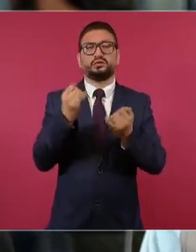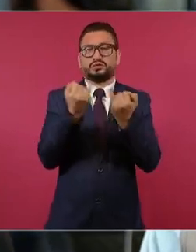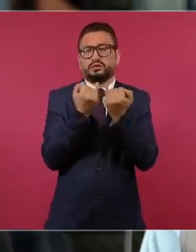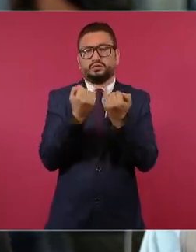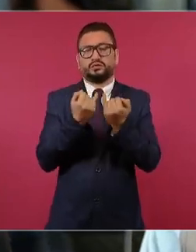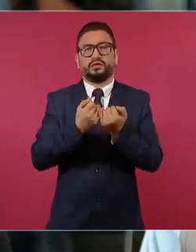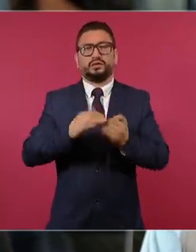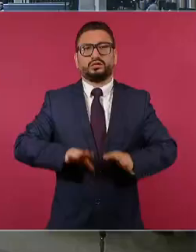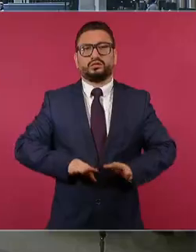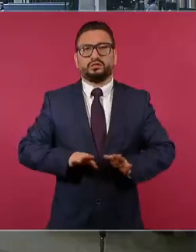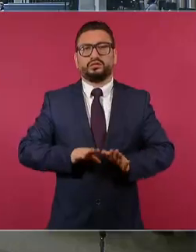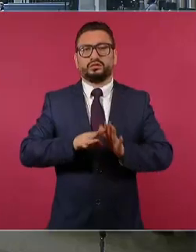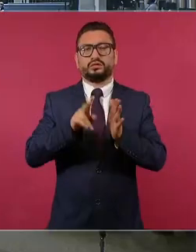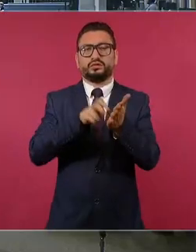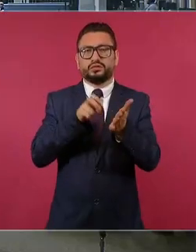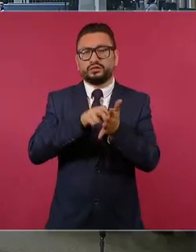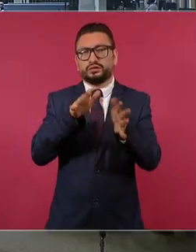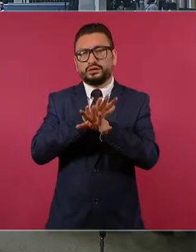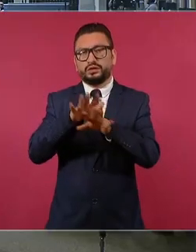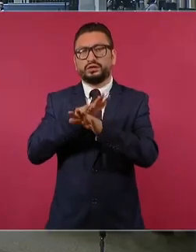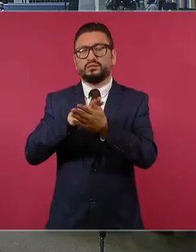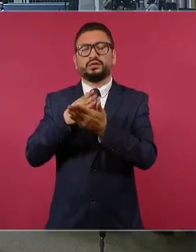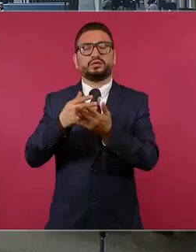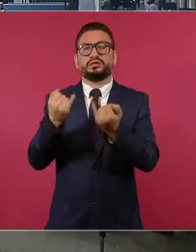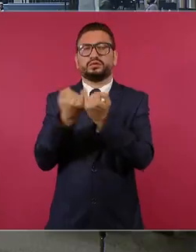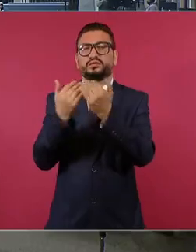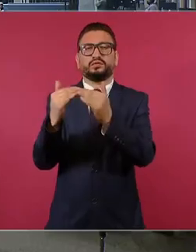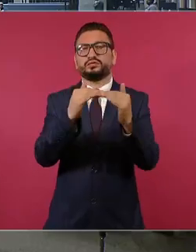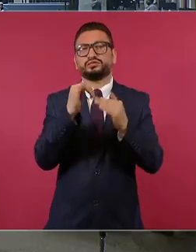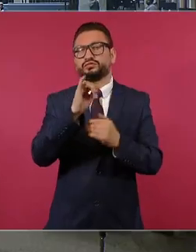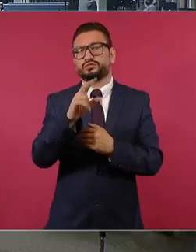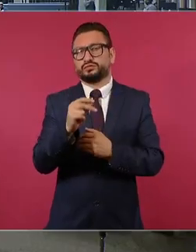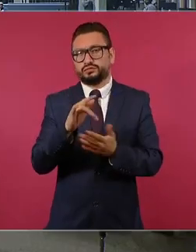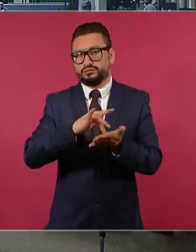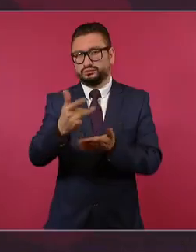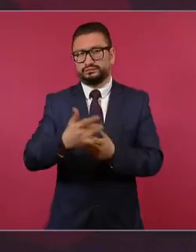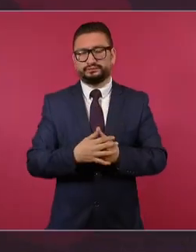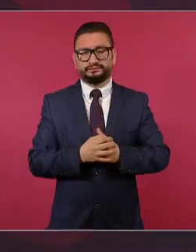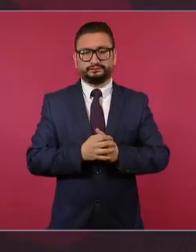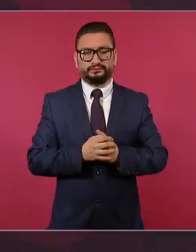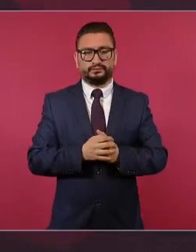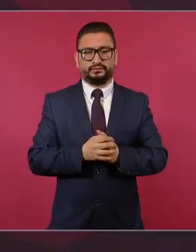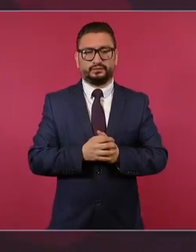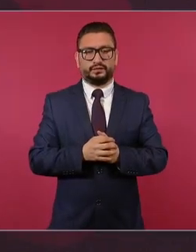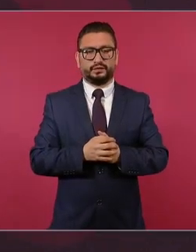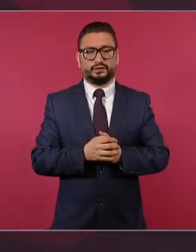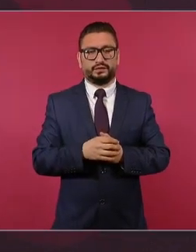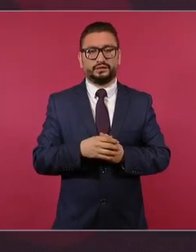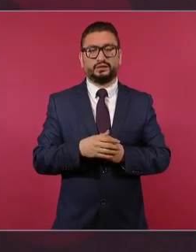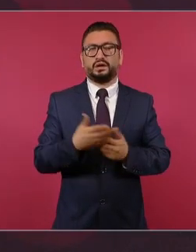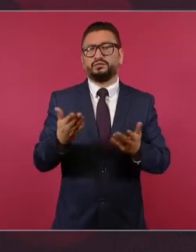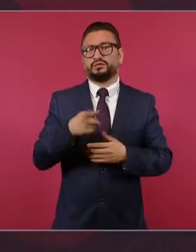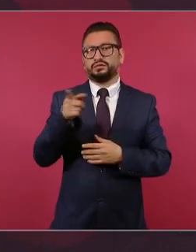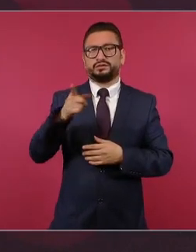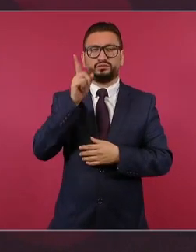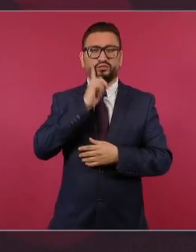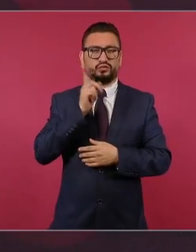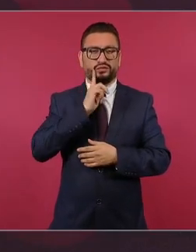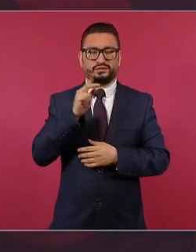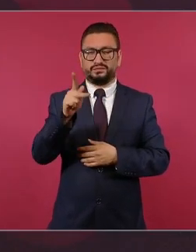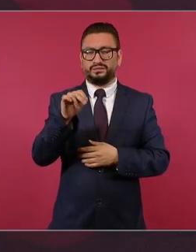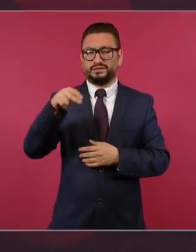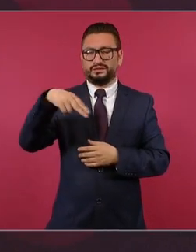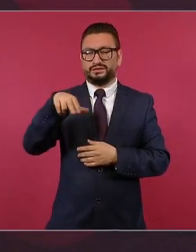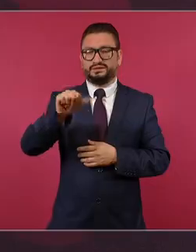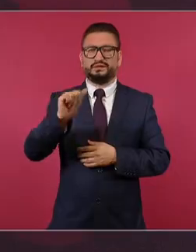las características de la reforma en torno a si es parejo o no. Gracias. Bueno, pues lo de la señora Piña, pues ya